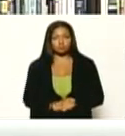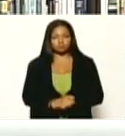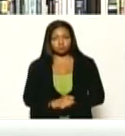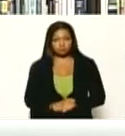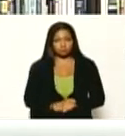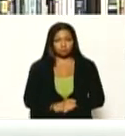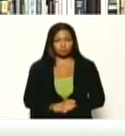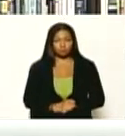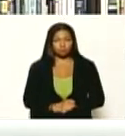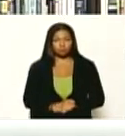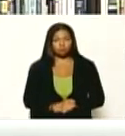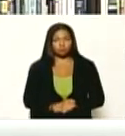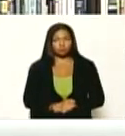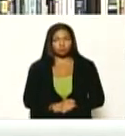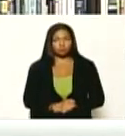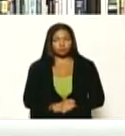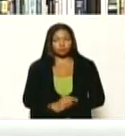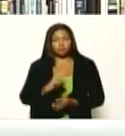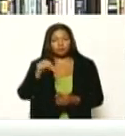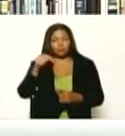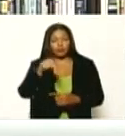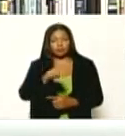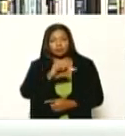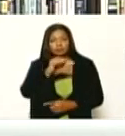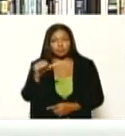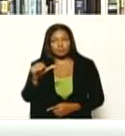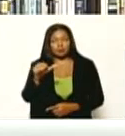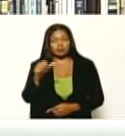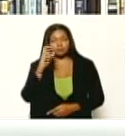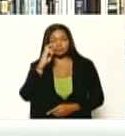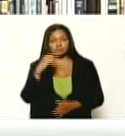aquí está esta semana, ¿ves?